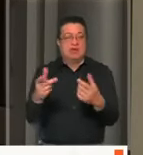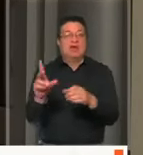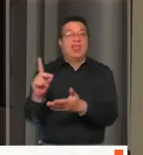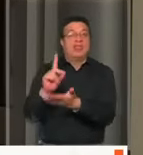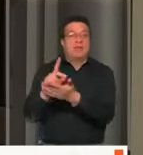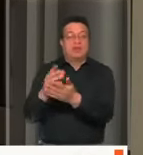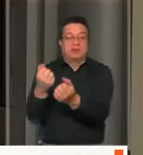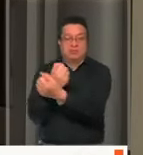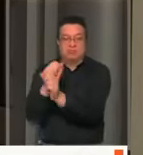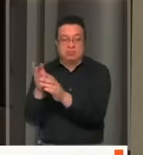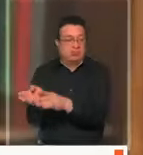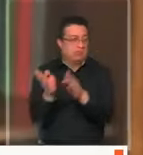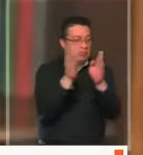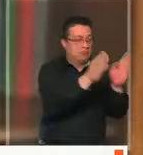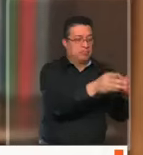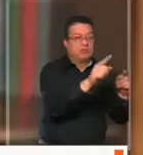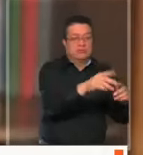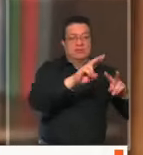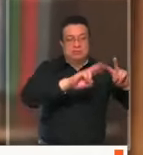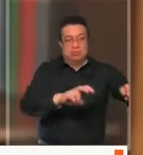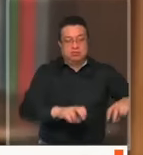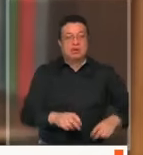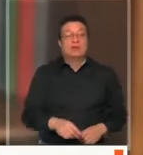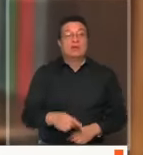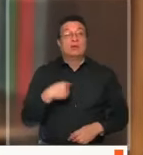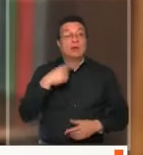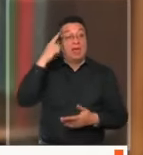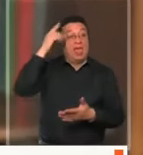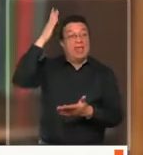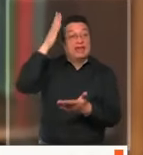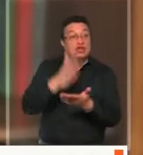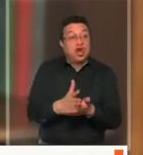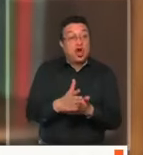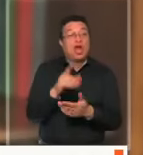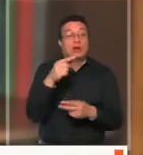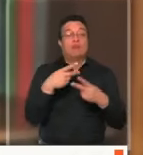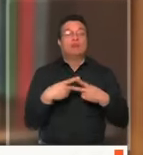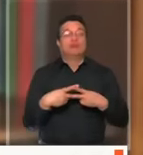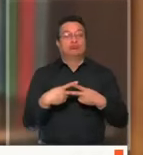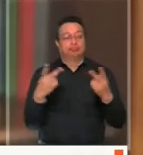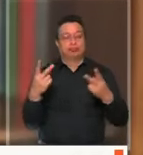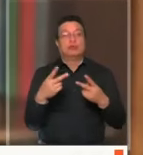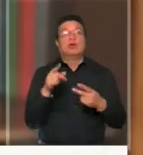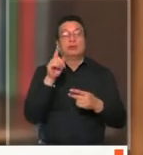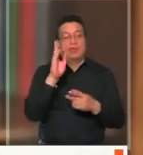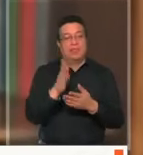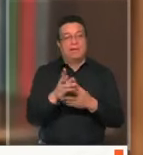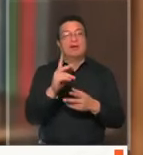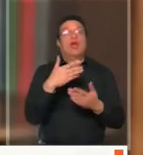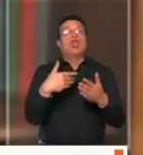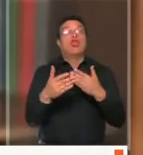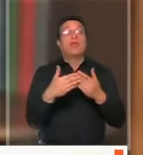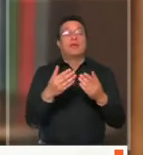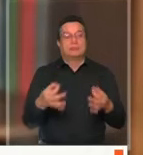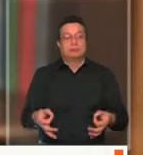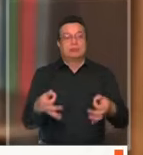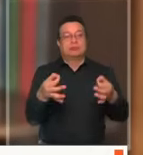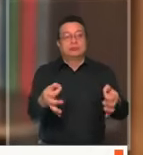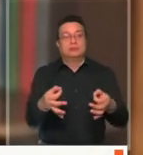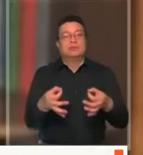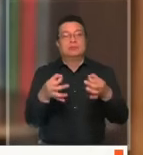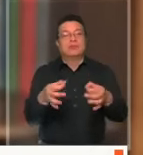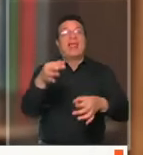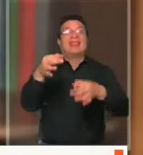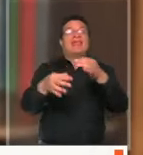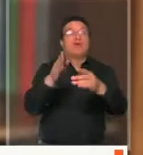una investigación exhaustiva. Cuando adoptemos una decisión al respecto, la comunicaremos donde corresponde, a través de las presentaciones que se realizan en